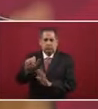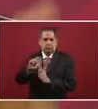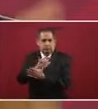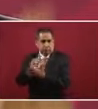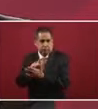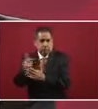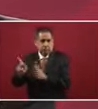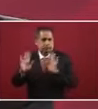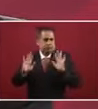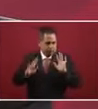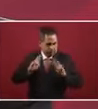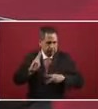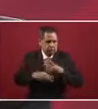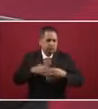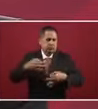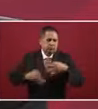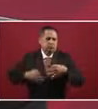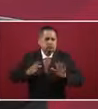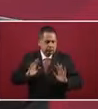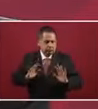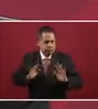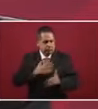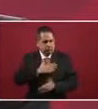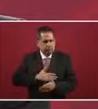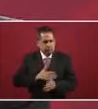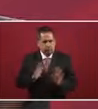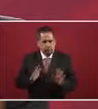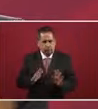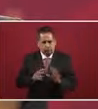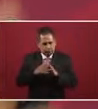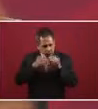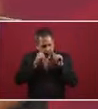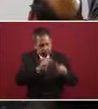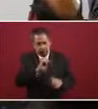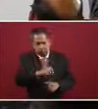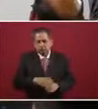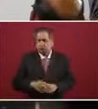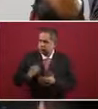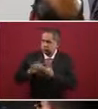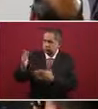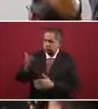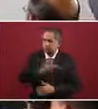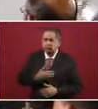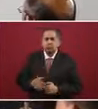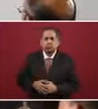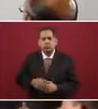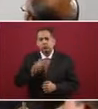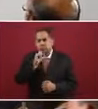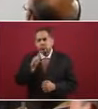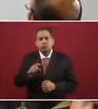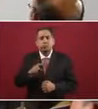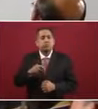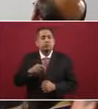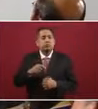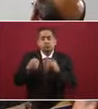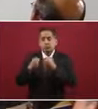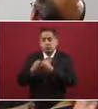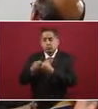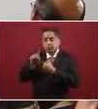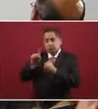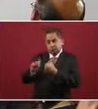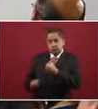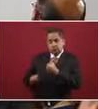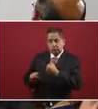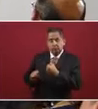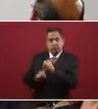ley, se actúe. Pero van a ser atendidos. Muchas gracias, señor presidente. También la frontera sur sufre varios